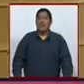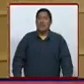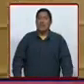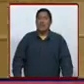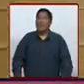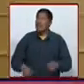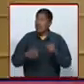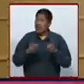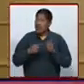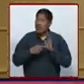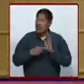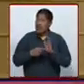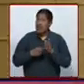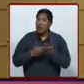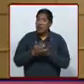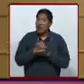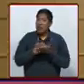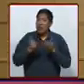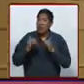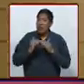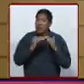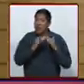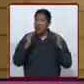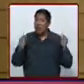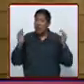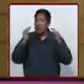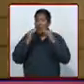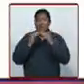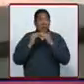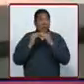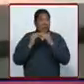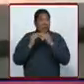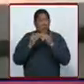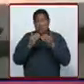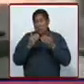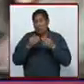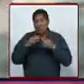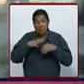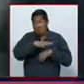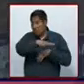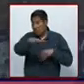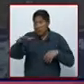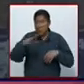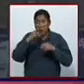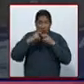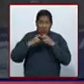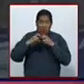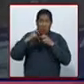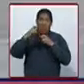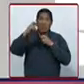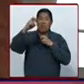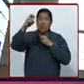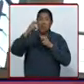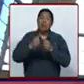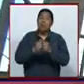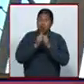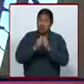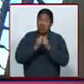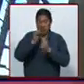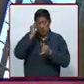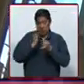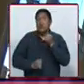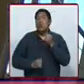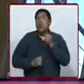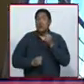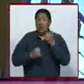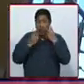Y así le hemos querido mostrar parte de lo que tiene la ciudad de La Paz, tanto terrestre como también aérea. Acompáñenos en el último